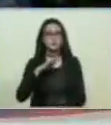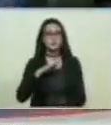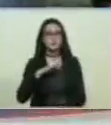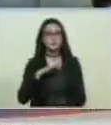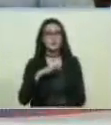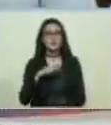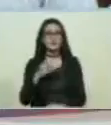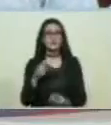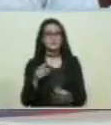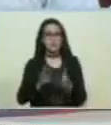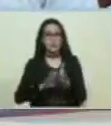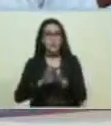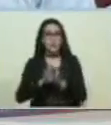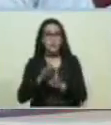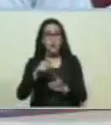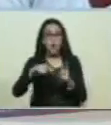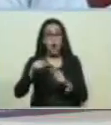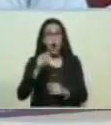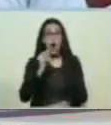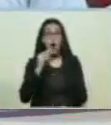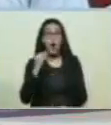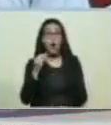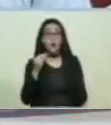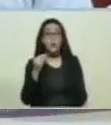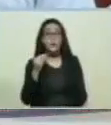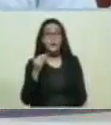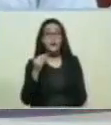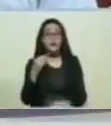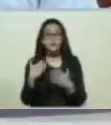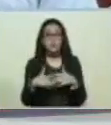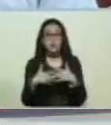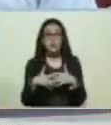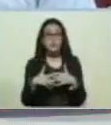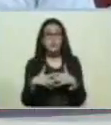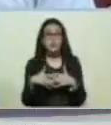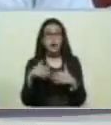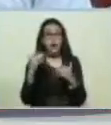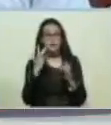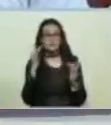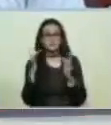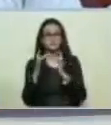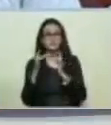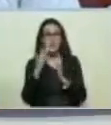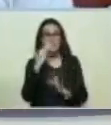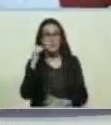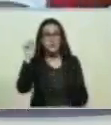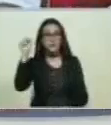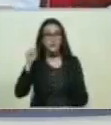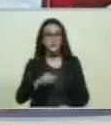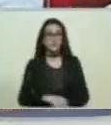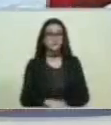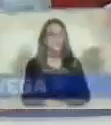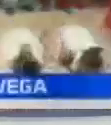a nuestros emprendedores, a nuestros emprendedores. Adelante, presidente.